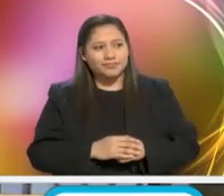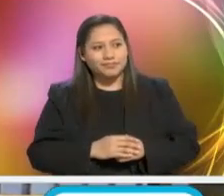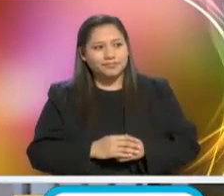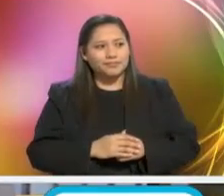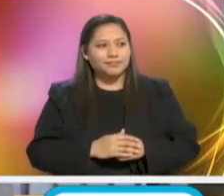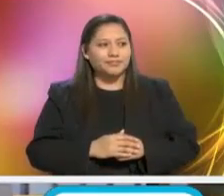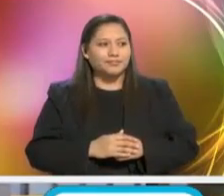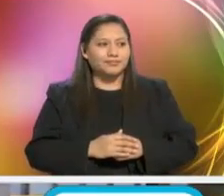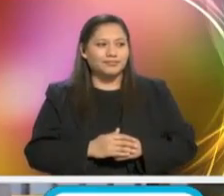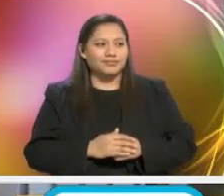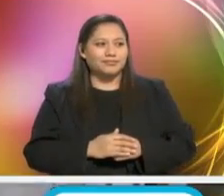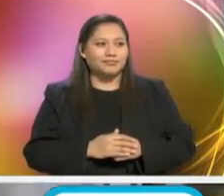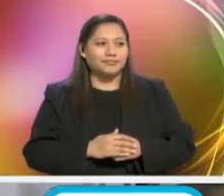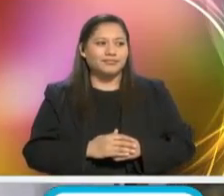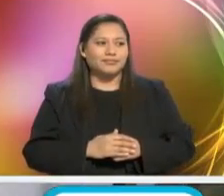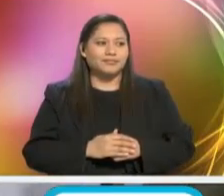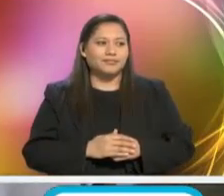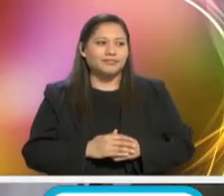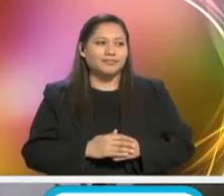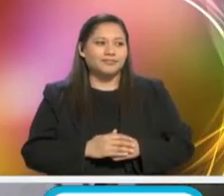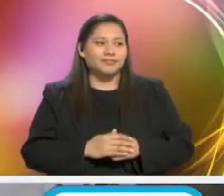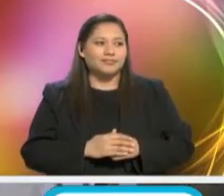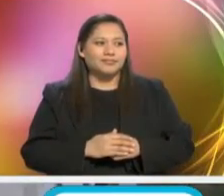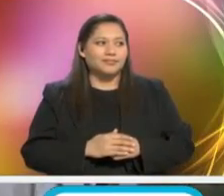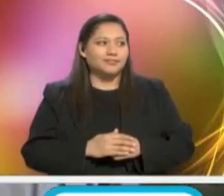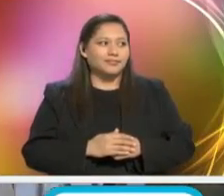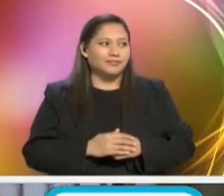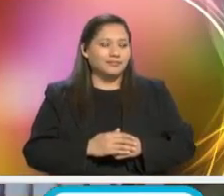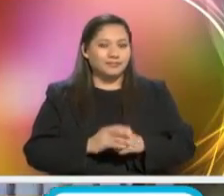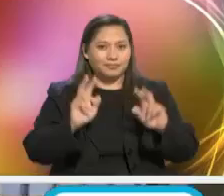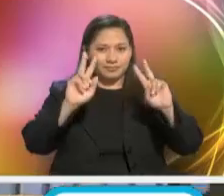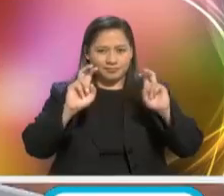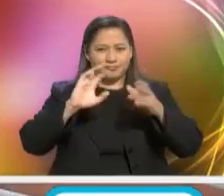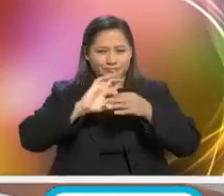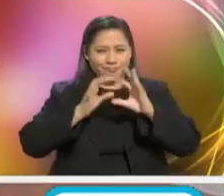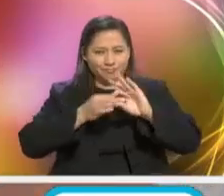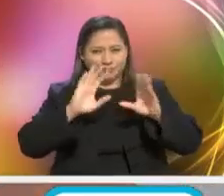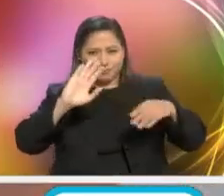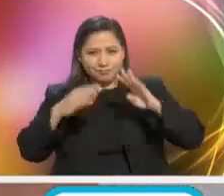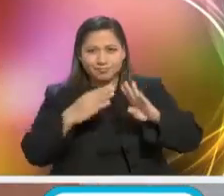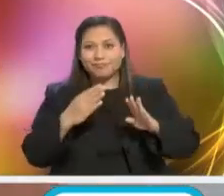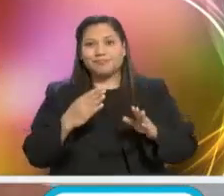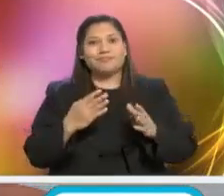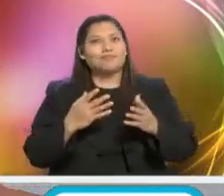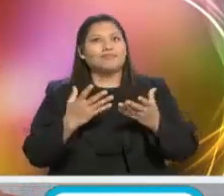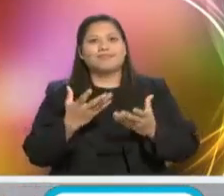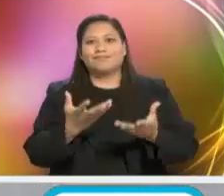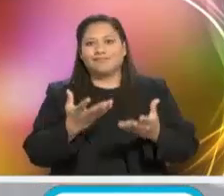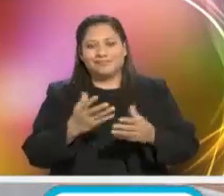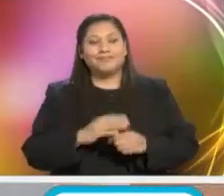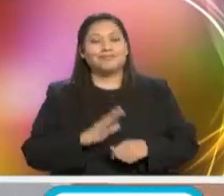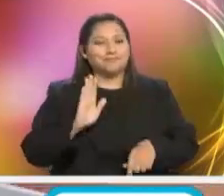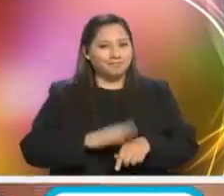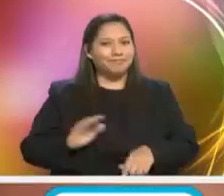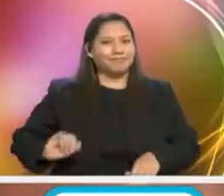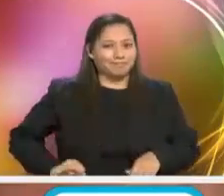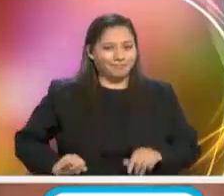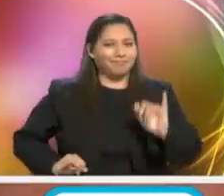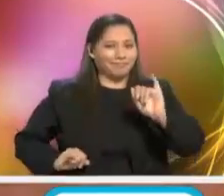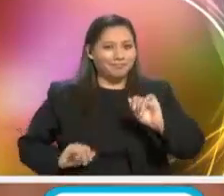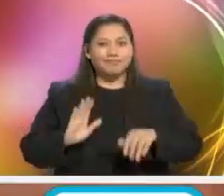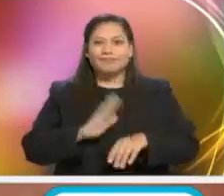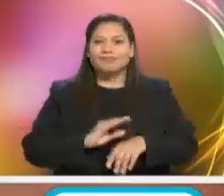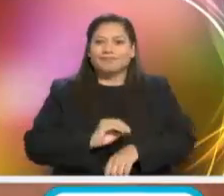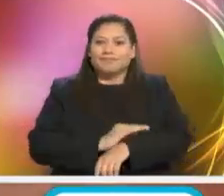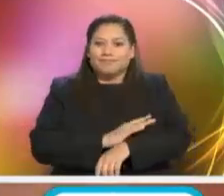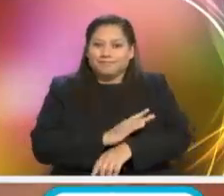digamos, en el preámbulo olímpico, ¿no? De la locura. Es lo más interesante de todo, ¿no? Ay, sí. El preámbulo Esa es emoción, Paula.